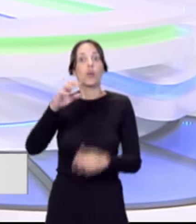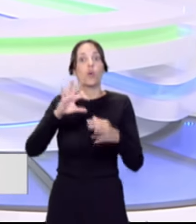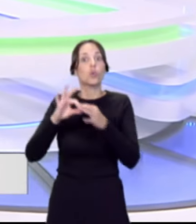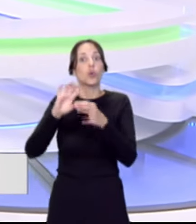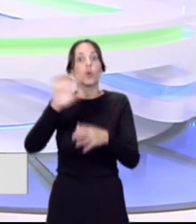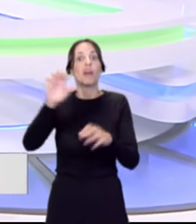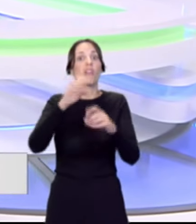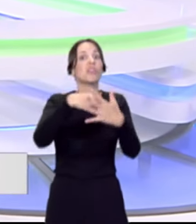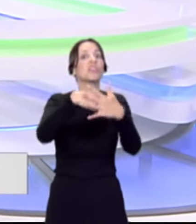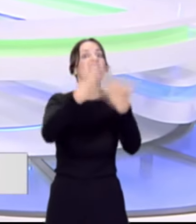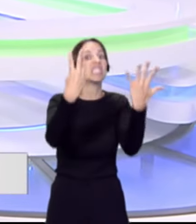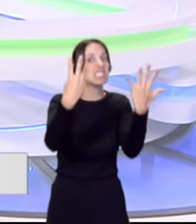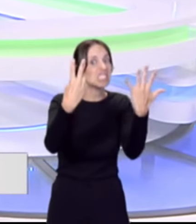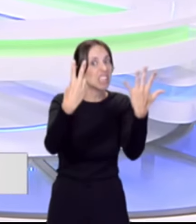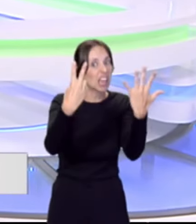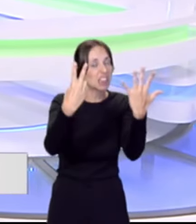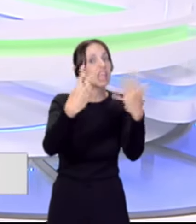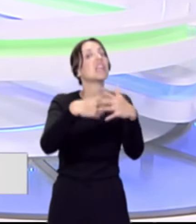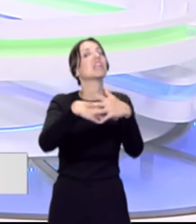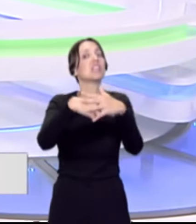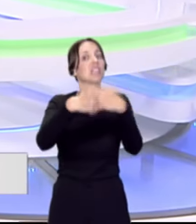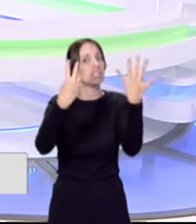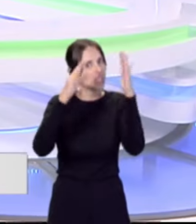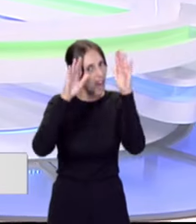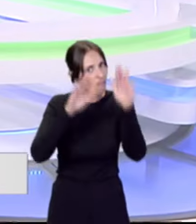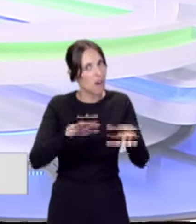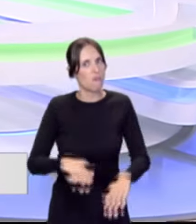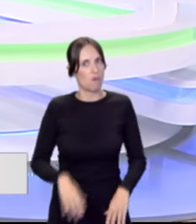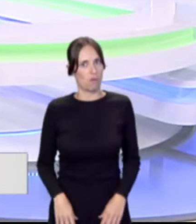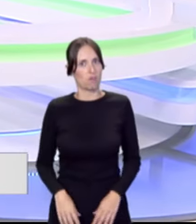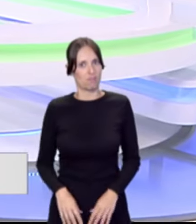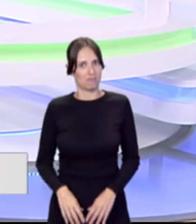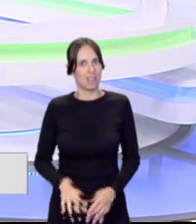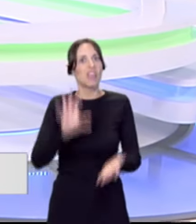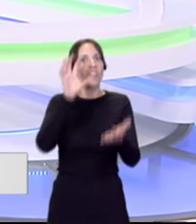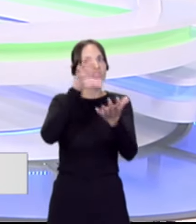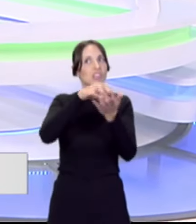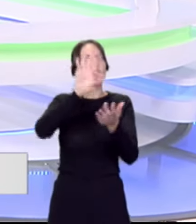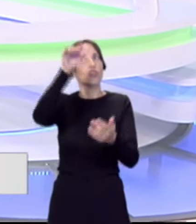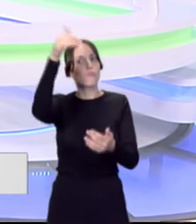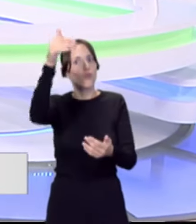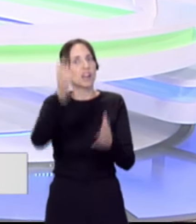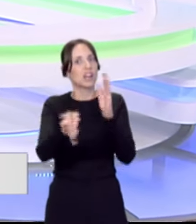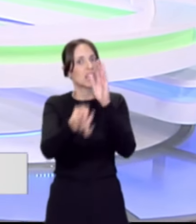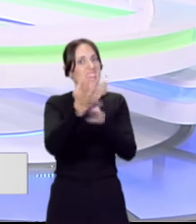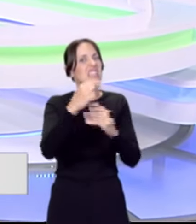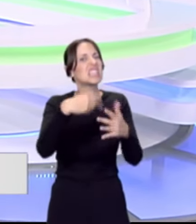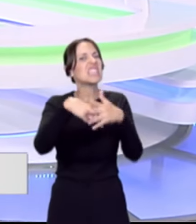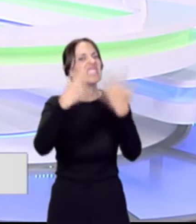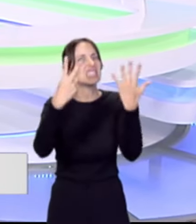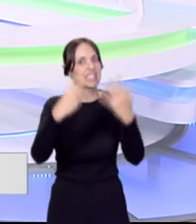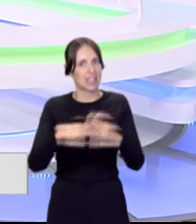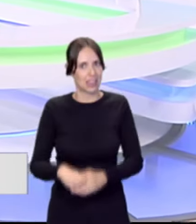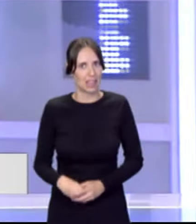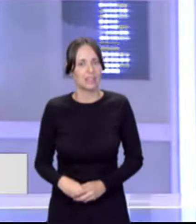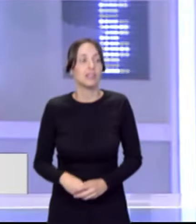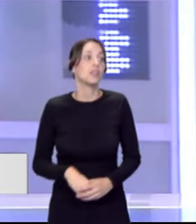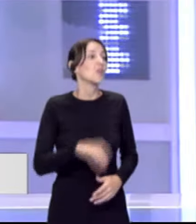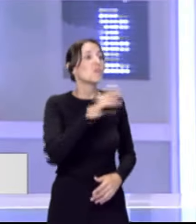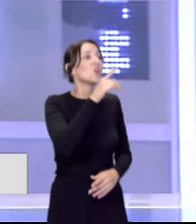y son 27, que van más por la línea de crear esos centros De Meloni y Sunak. Porque al final esa es la solución más